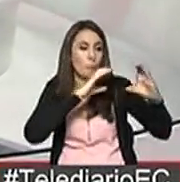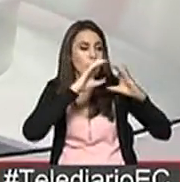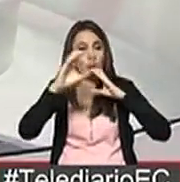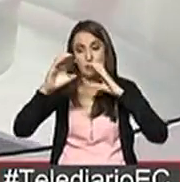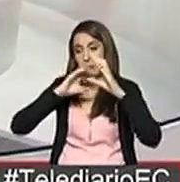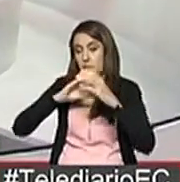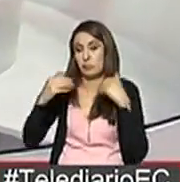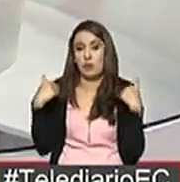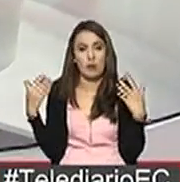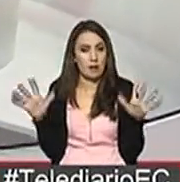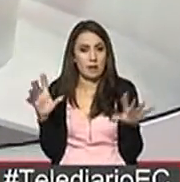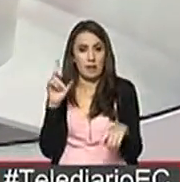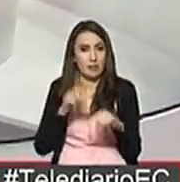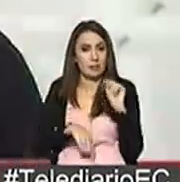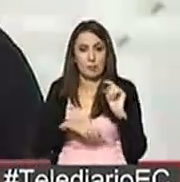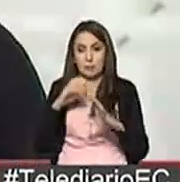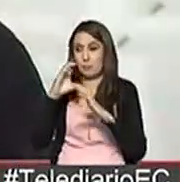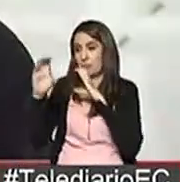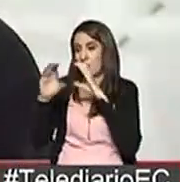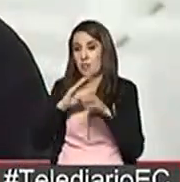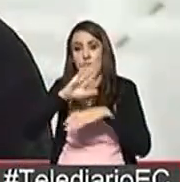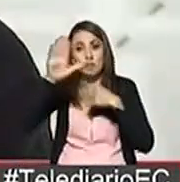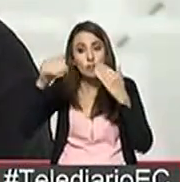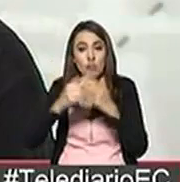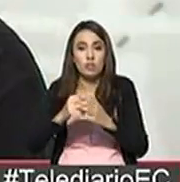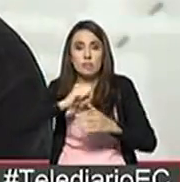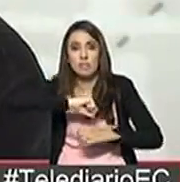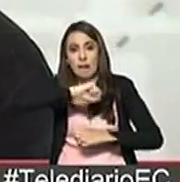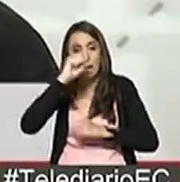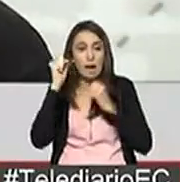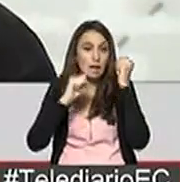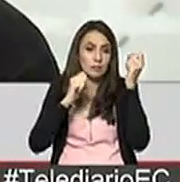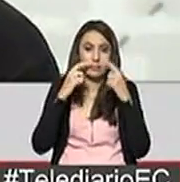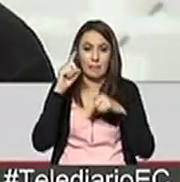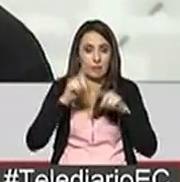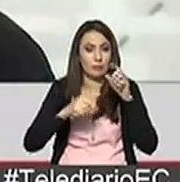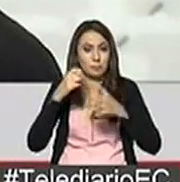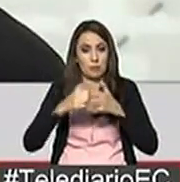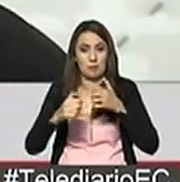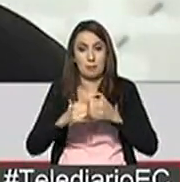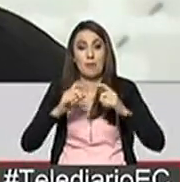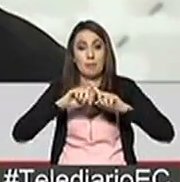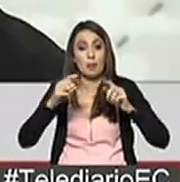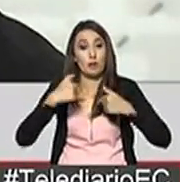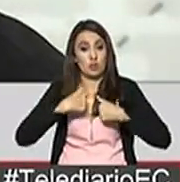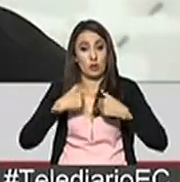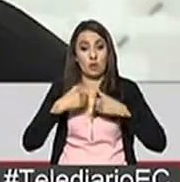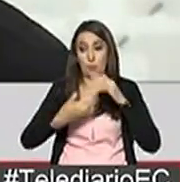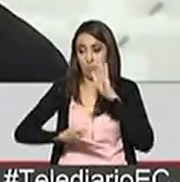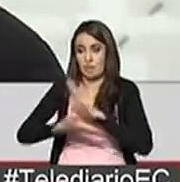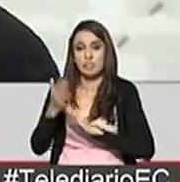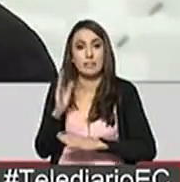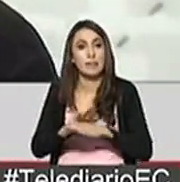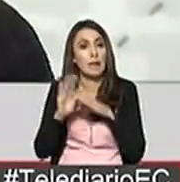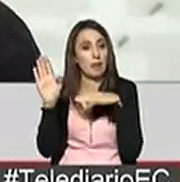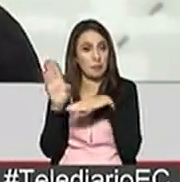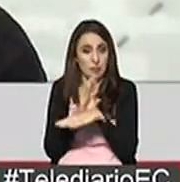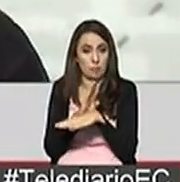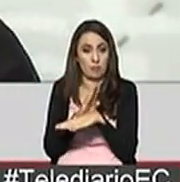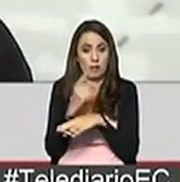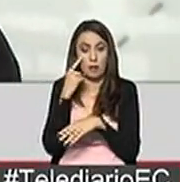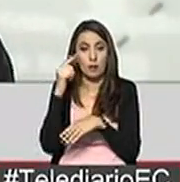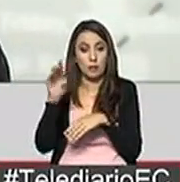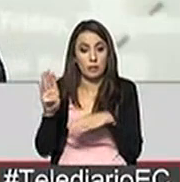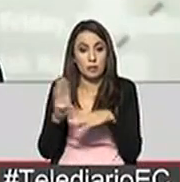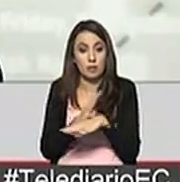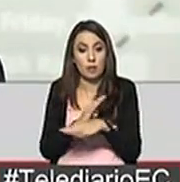instituciones públicas hay problemas con eso, pero o sea, nosotros, yo por ejemplo me acerqué a Ban Ecuador la semana pasada, justamente estoy en